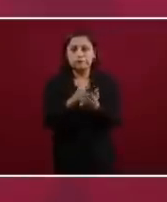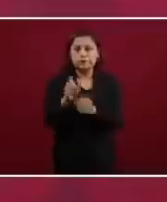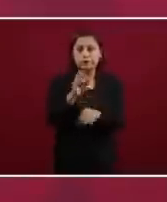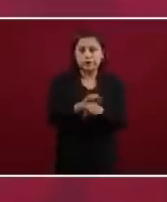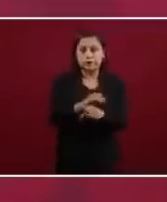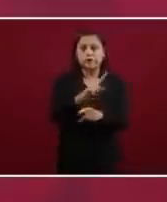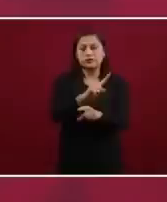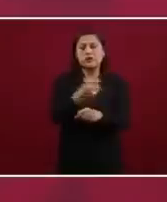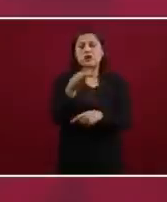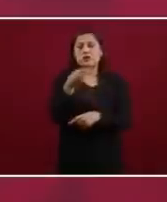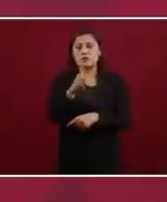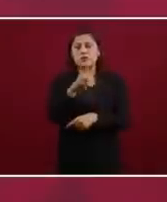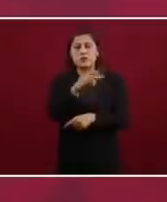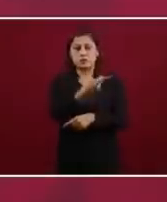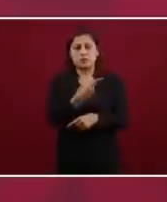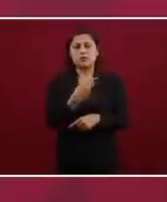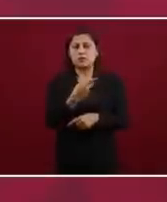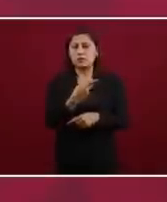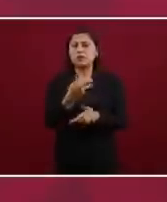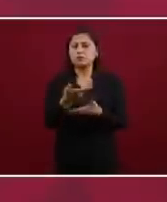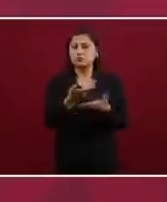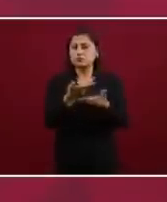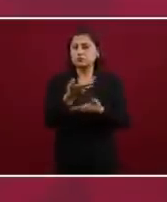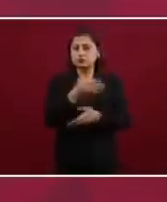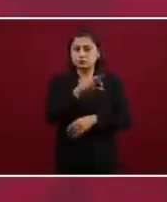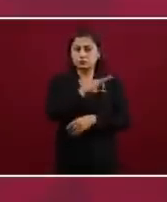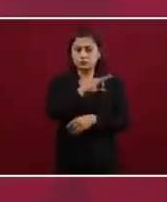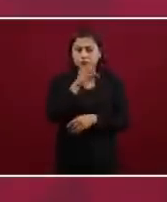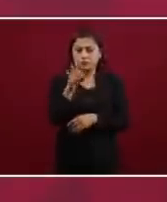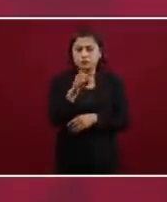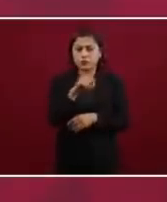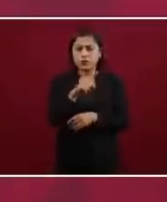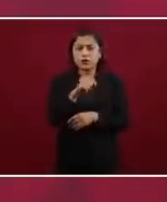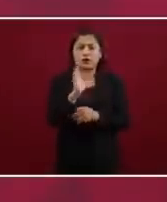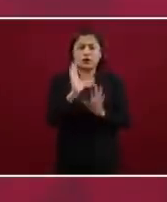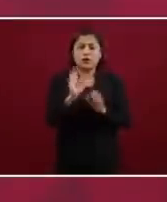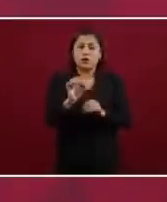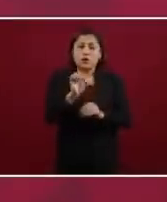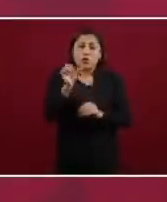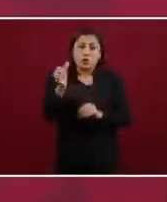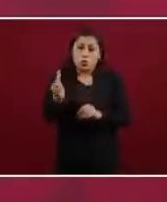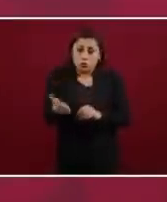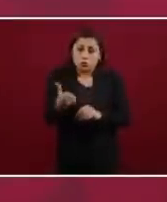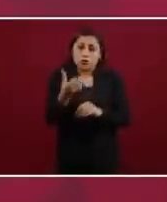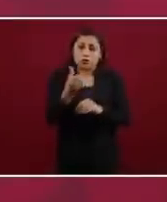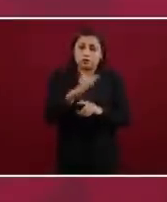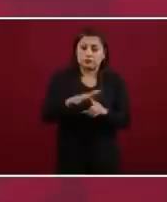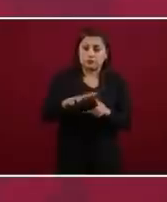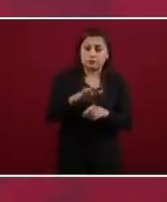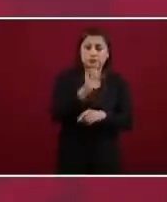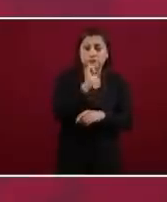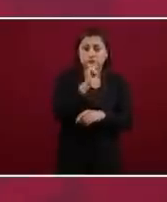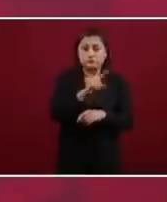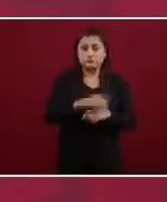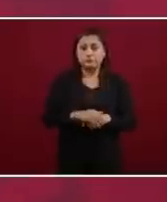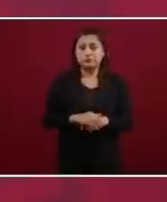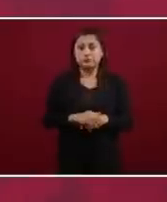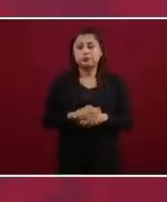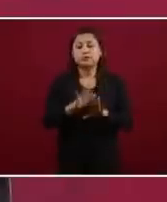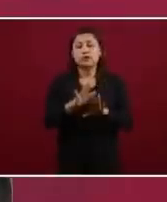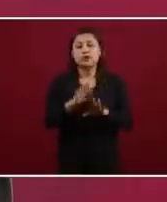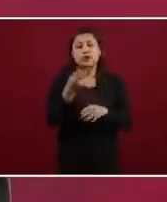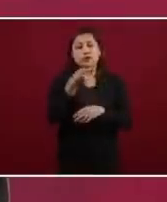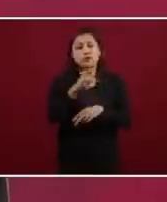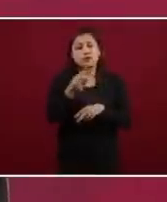en buena medida, mucho de lo que prevé es, igual que otras áreas, pero es en particular, temas de